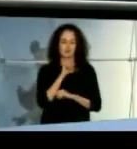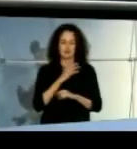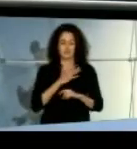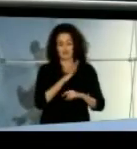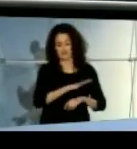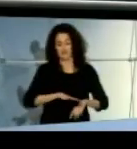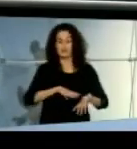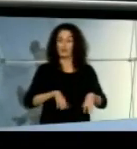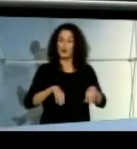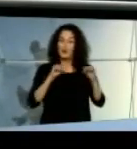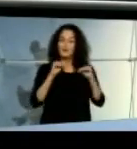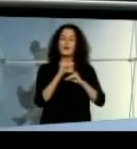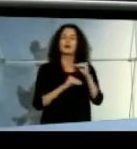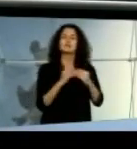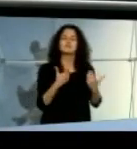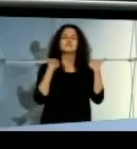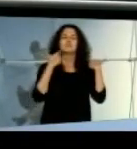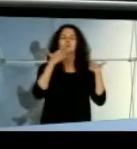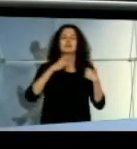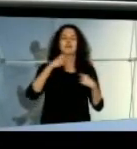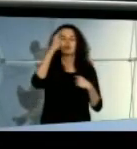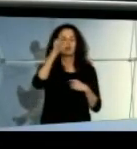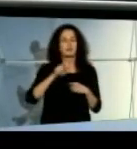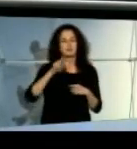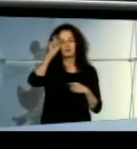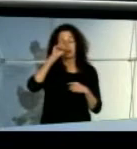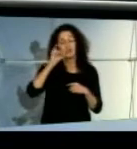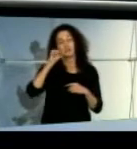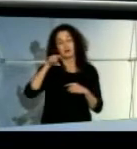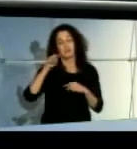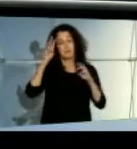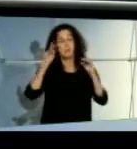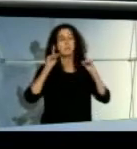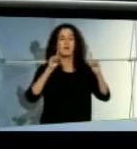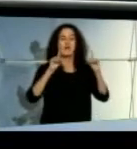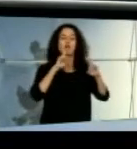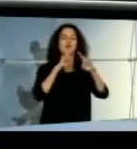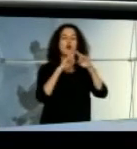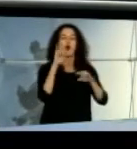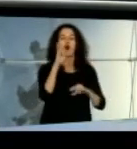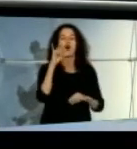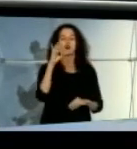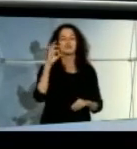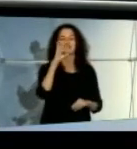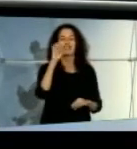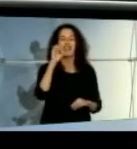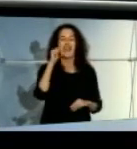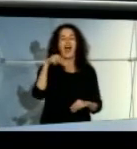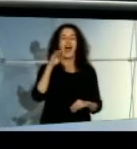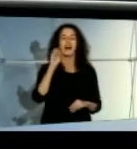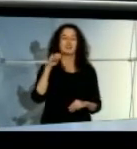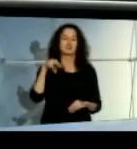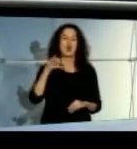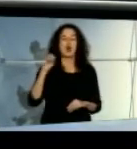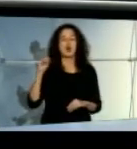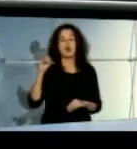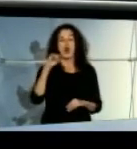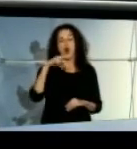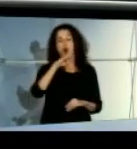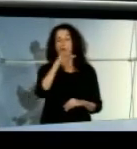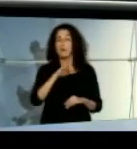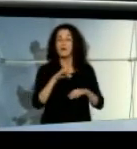en Burgos. Lo ha hecho un profesor y pedagogo, José Antonio Gómez, logopeda, perdón, profesor y logopeda